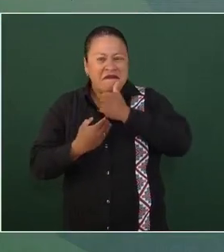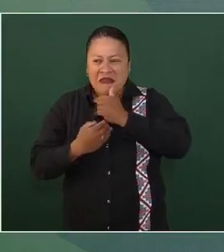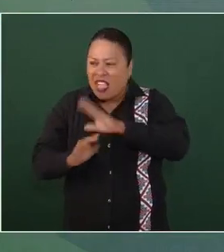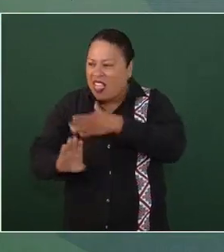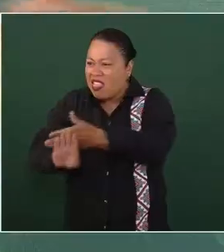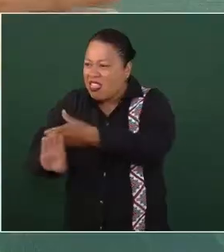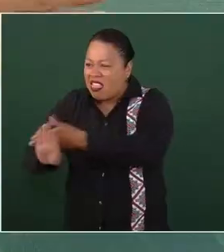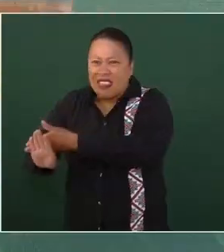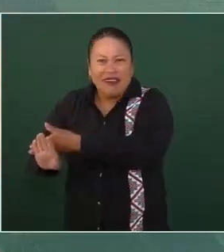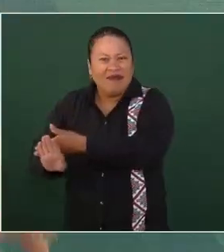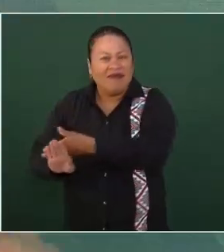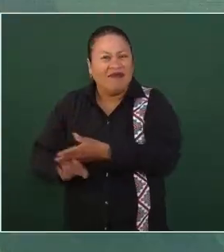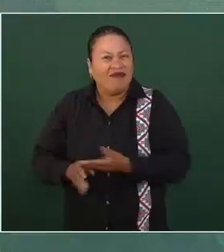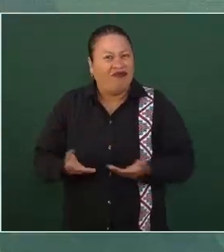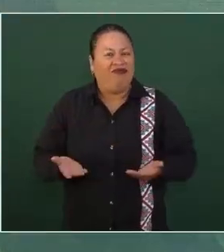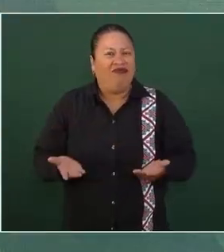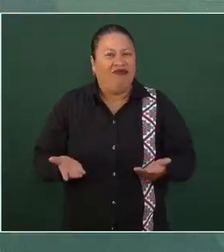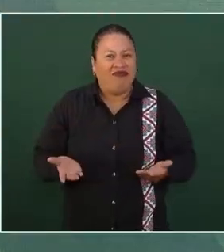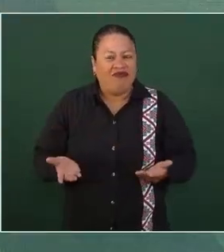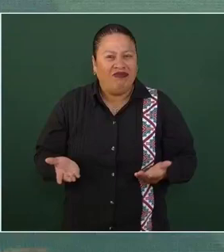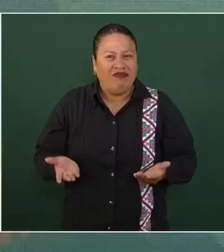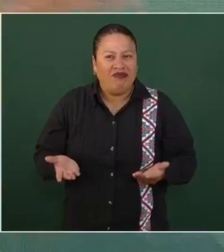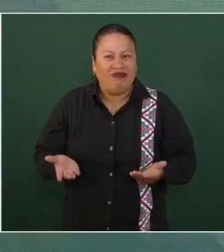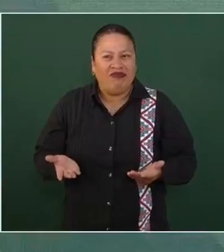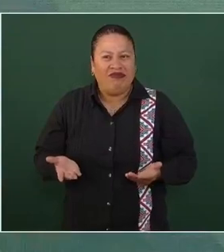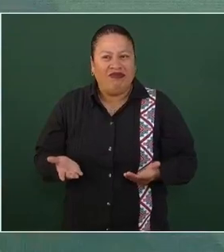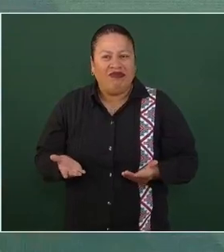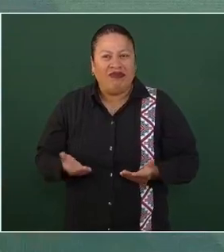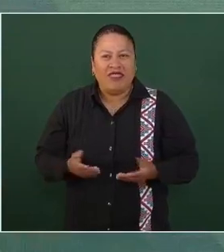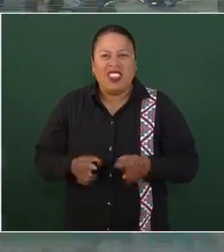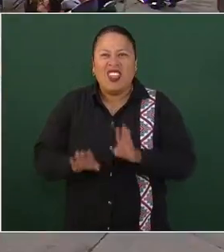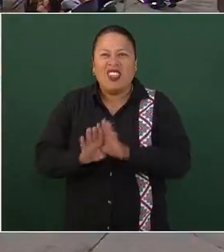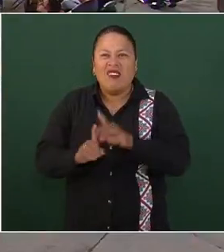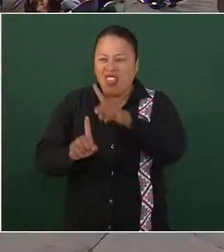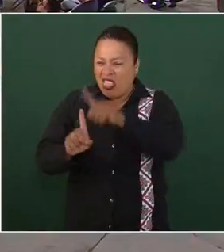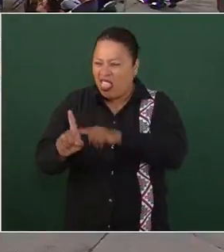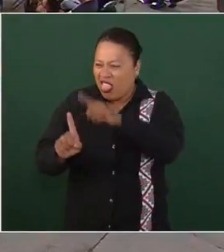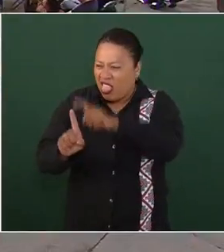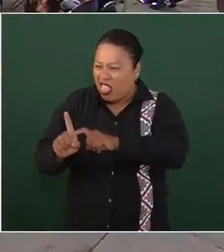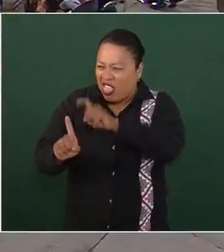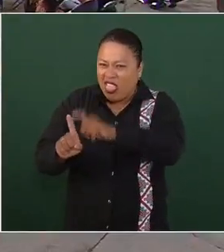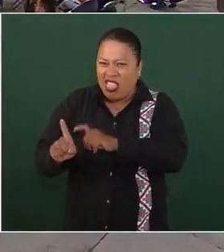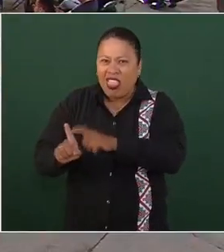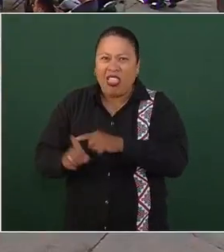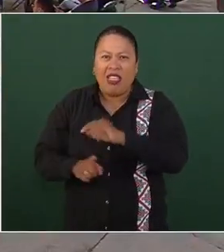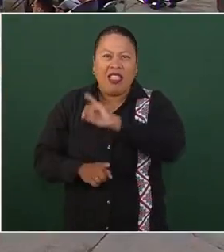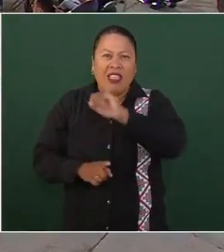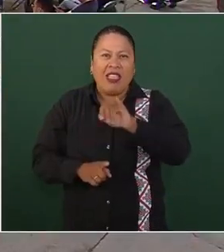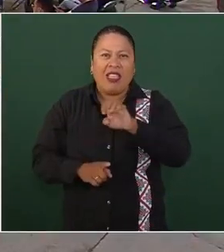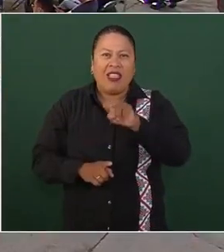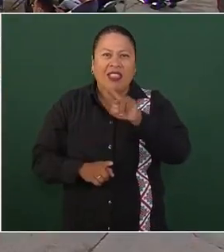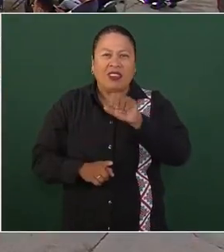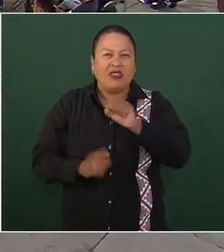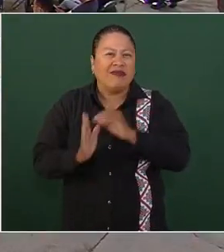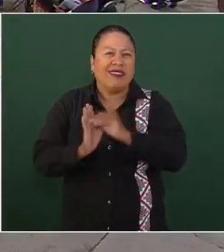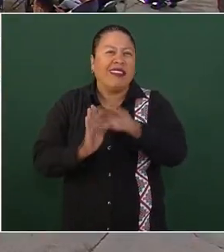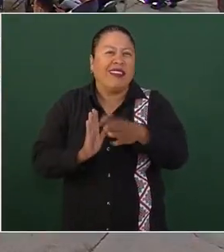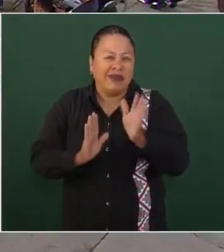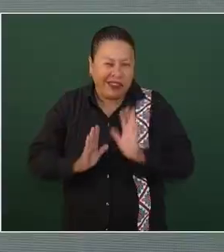este le hacen burla a Jesús por ejemplo